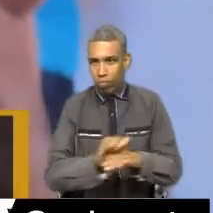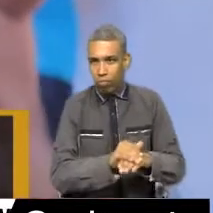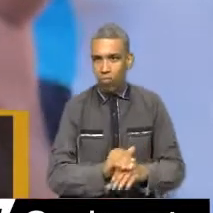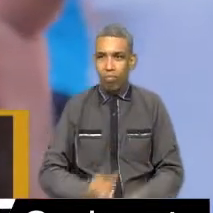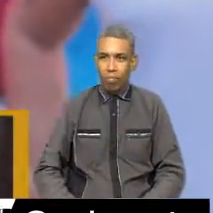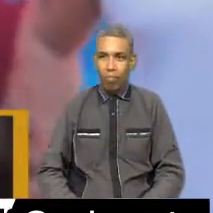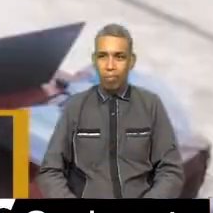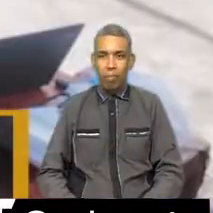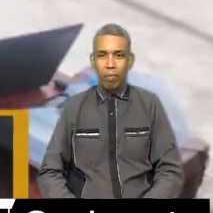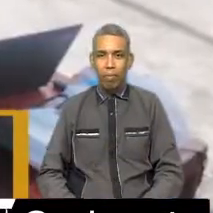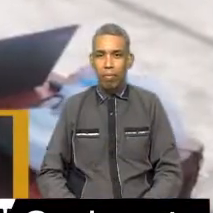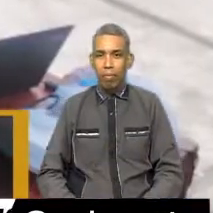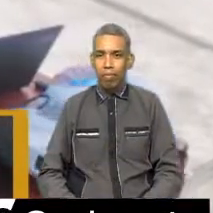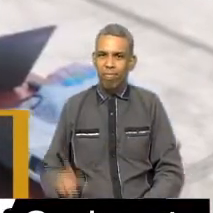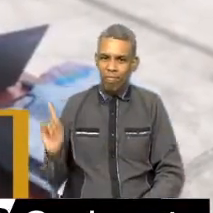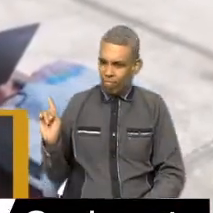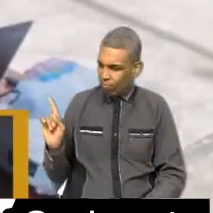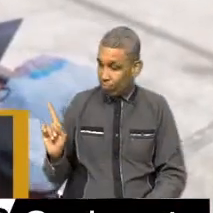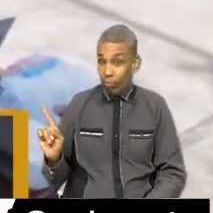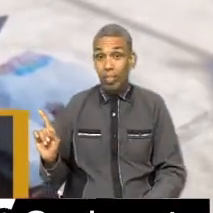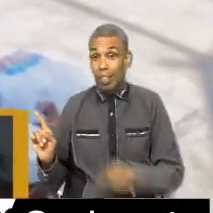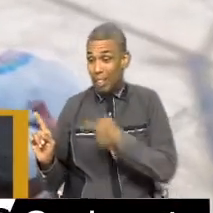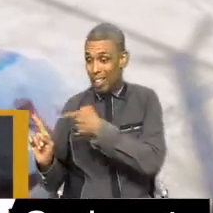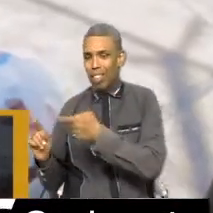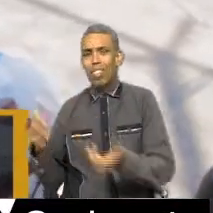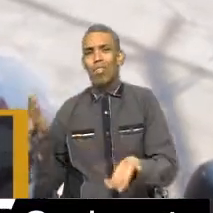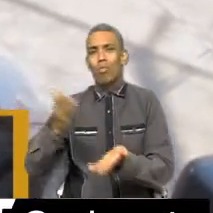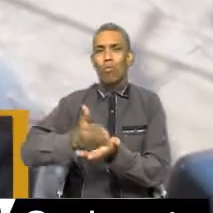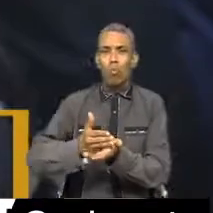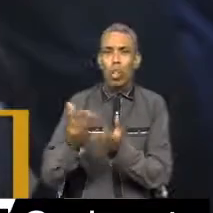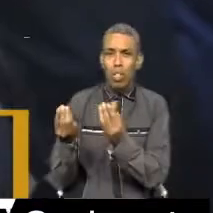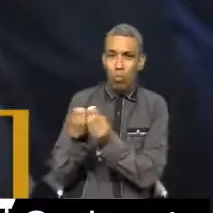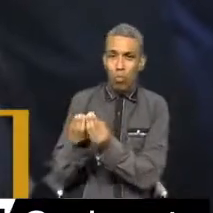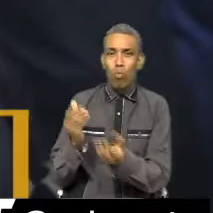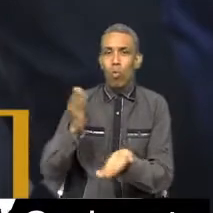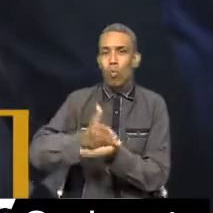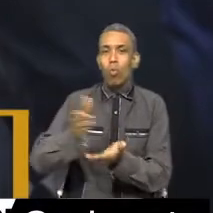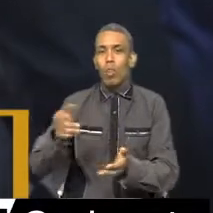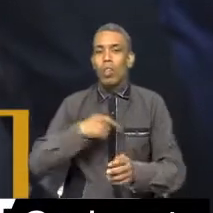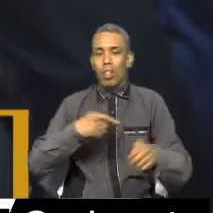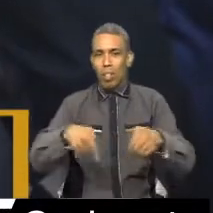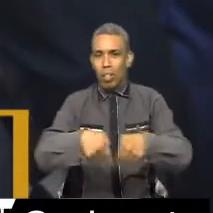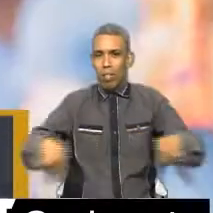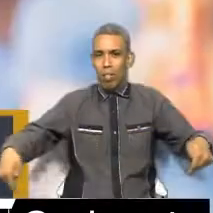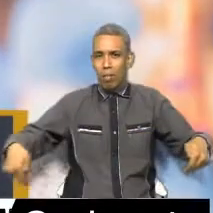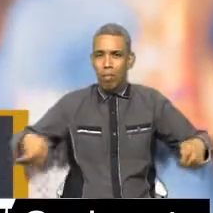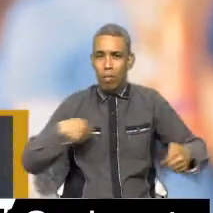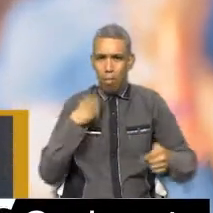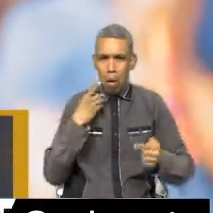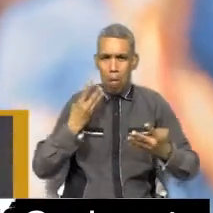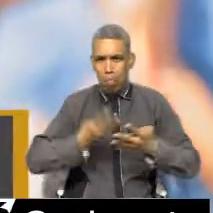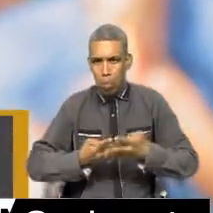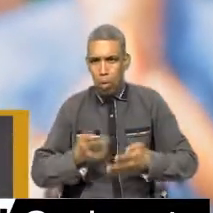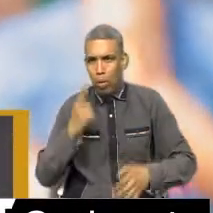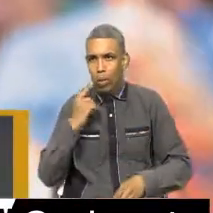con un propósito, llegó a la cárcel municipal con la implementación de su taller y obra de teatro Pro Vida con mensajes de reflexión y motivación.